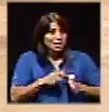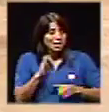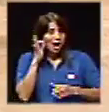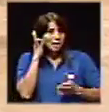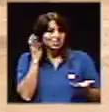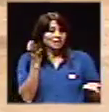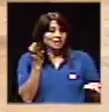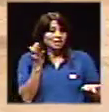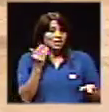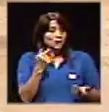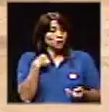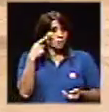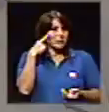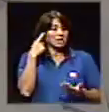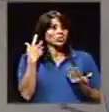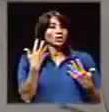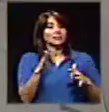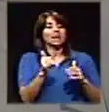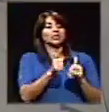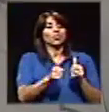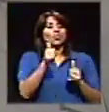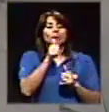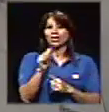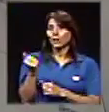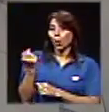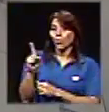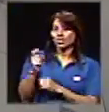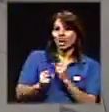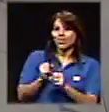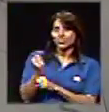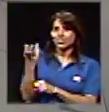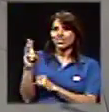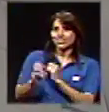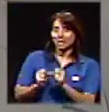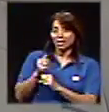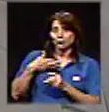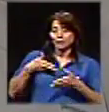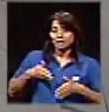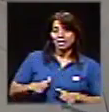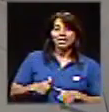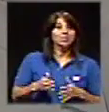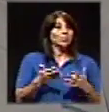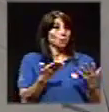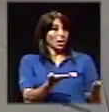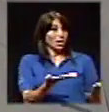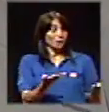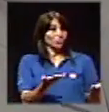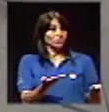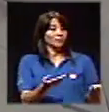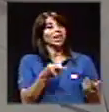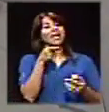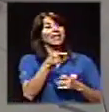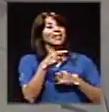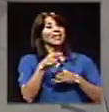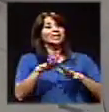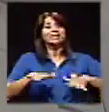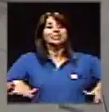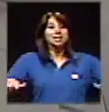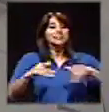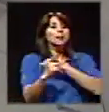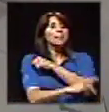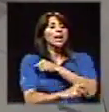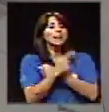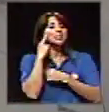o imagino que son mayores que los 7 años. Entre 11 y 16 están. Bueno. Ese es el país de ellos, es el que